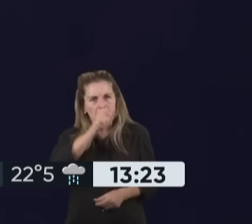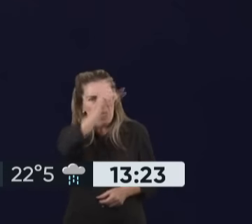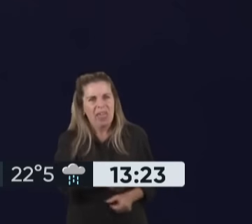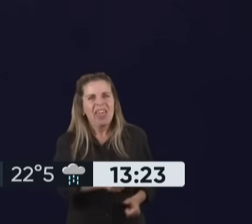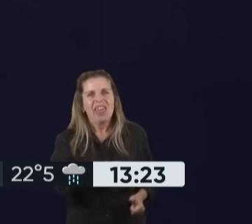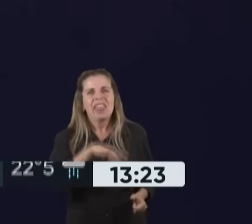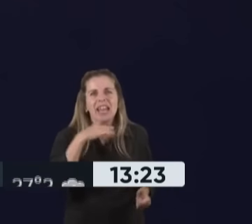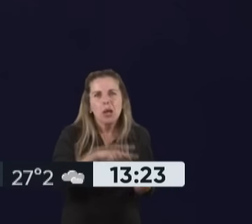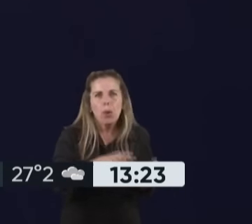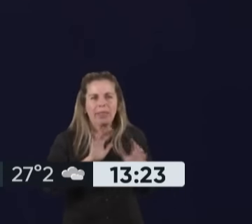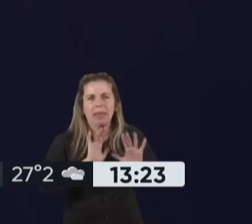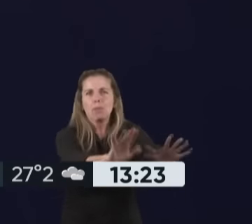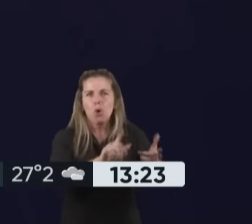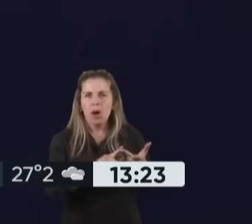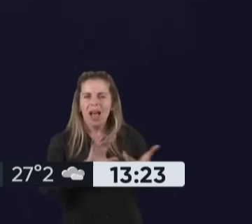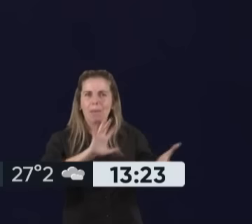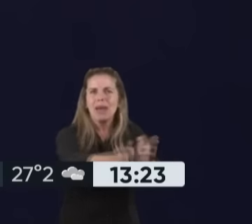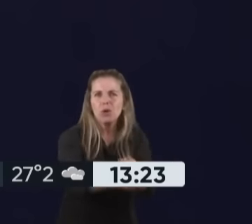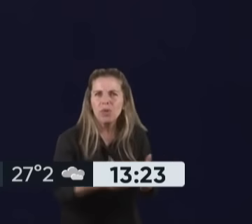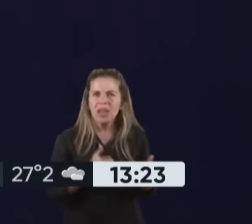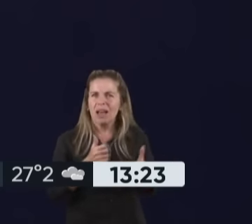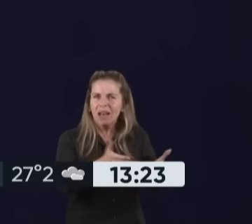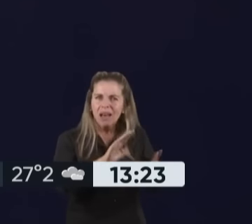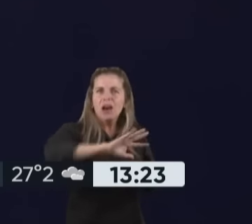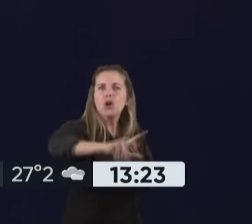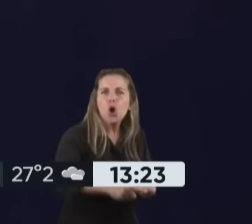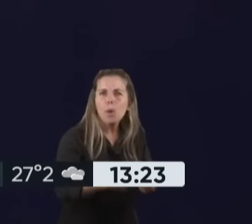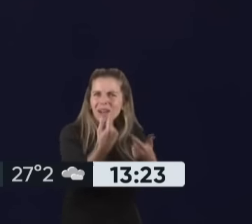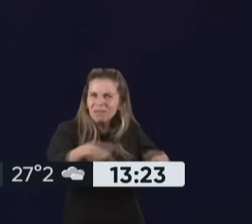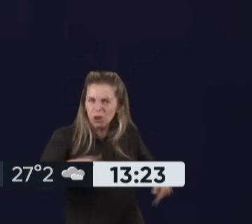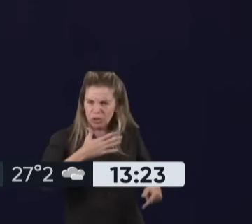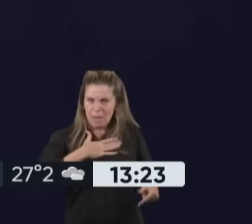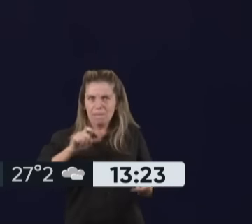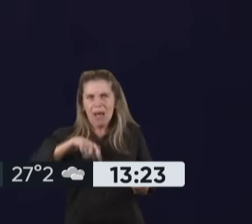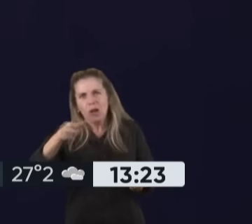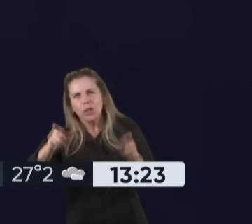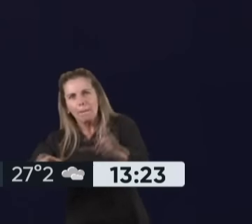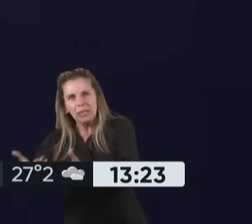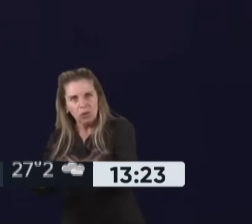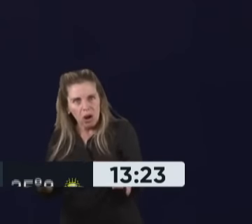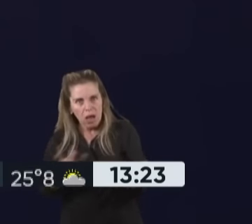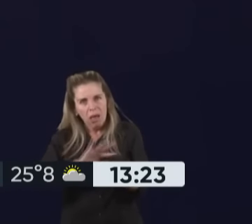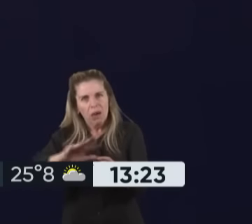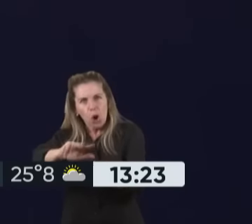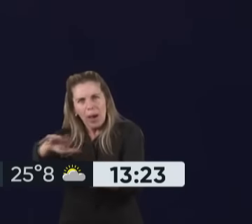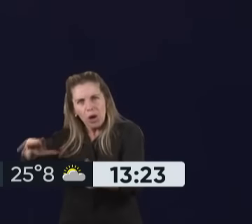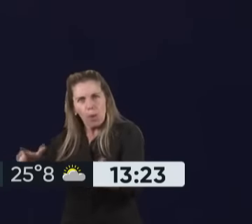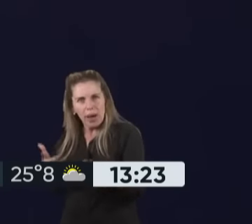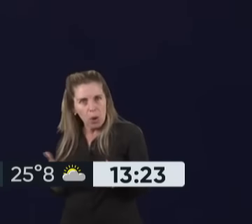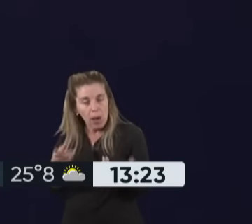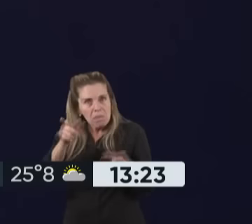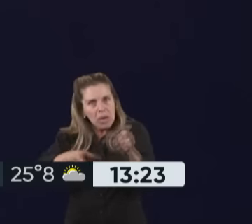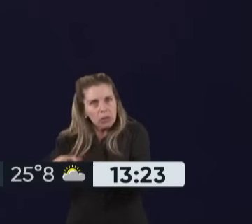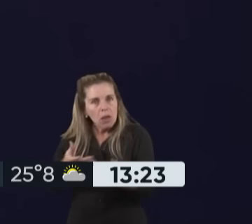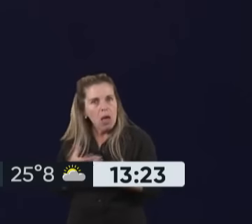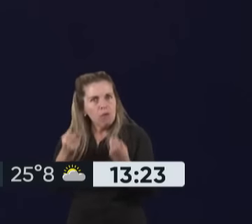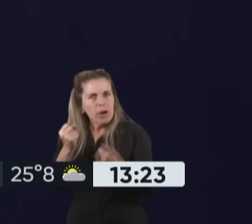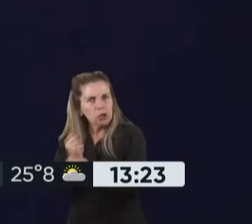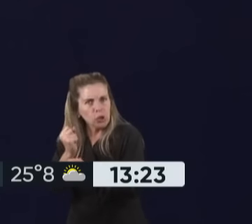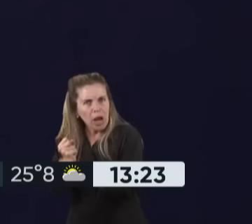es generar un daño y además es robarle la propiedad privada de las personas que con mucho esfuerzo compraron